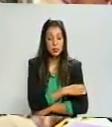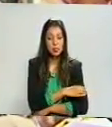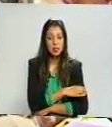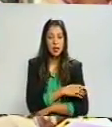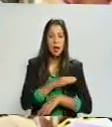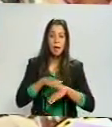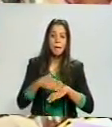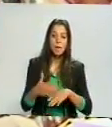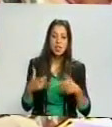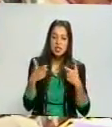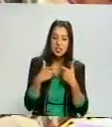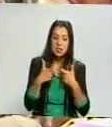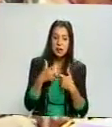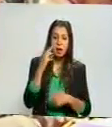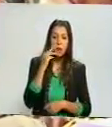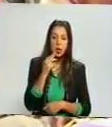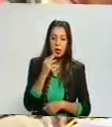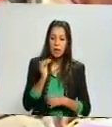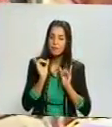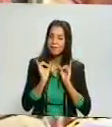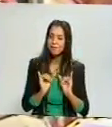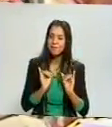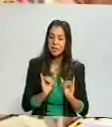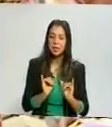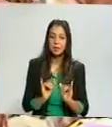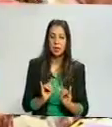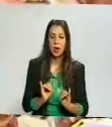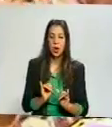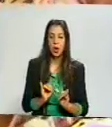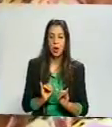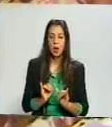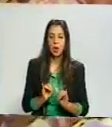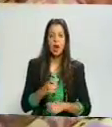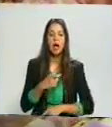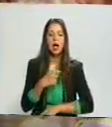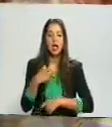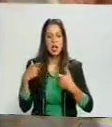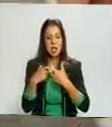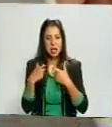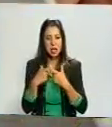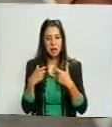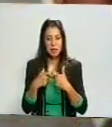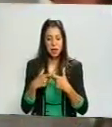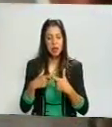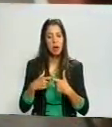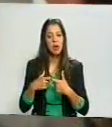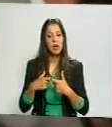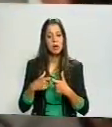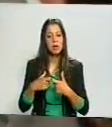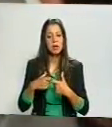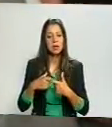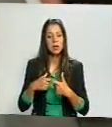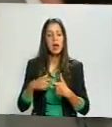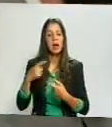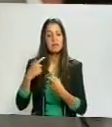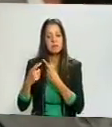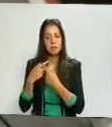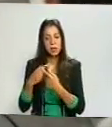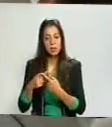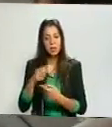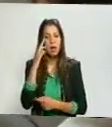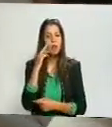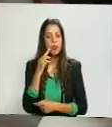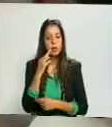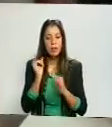Simón Bolívar siguen siendo enemigos de Manuela